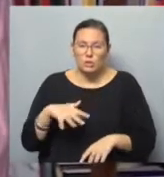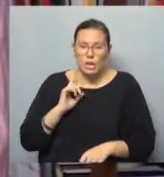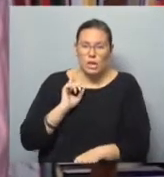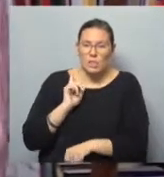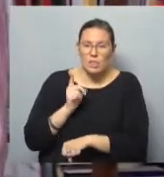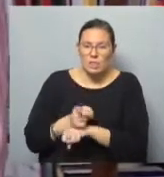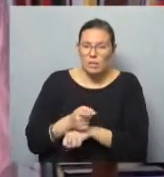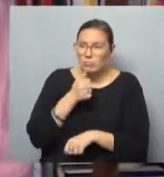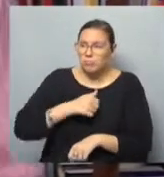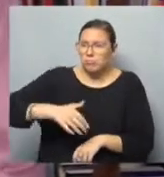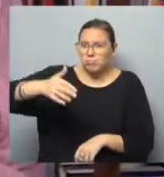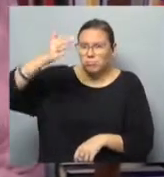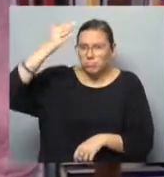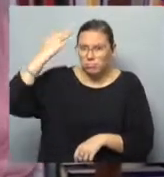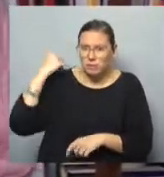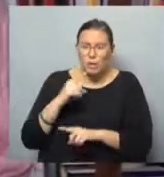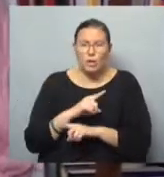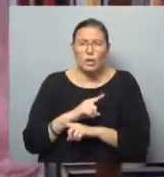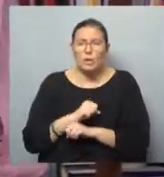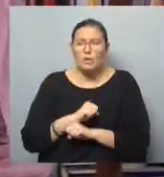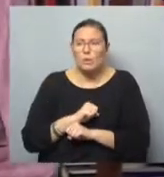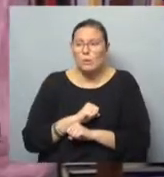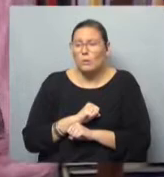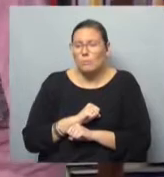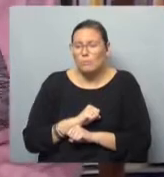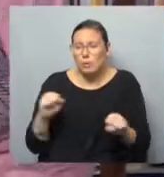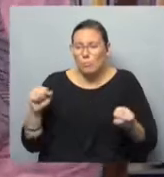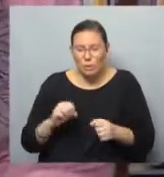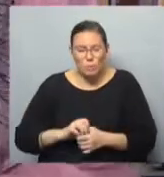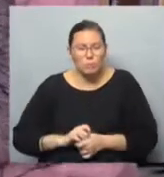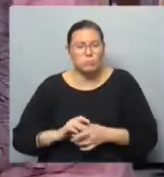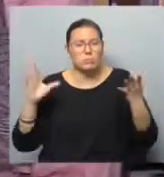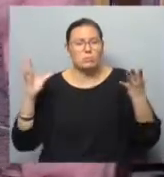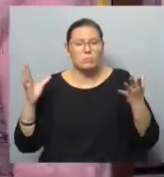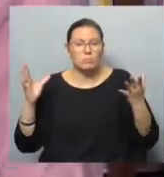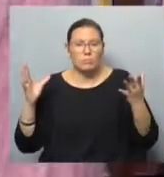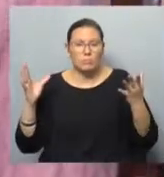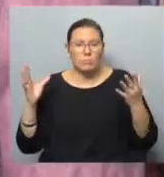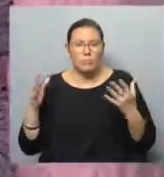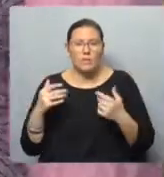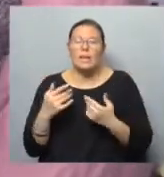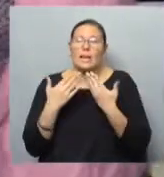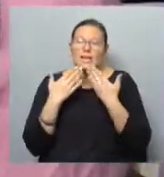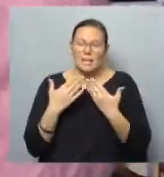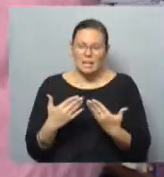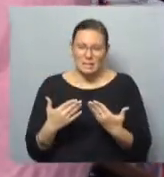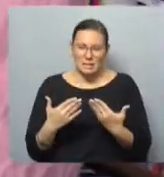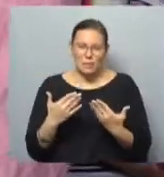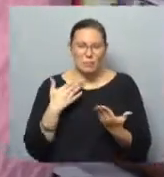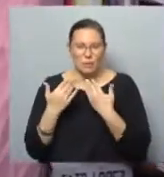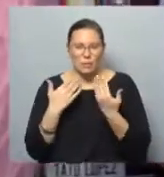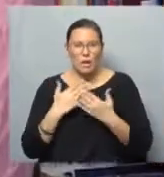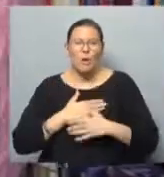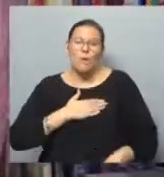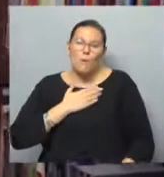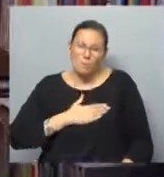mandatos ancestrales, los que no nos dejan en última instancia ser libres. Silvia, muchísimas gracias por estos gracias minutos. Fue un